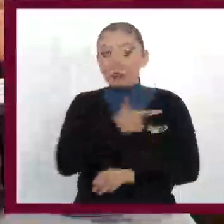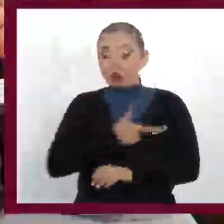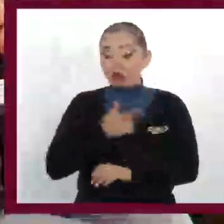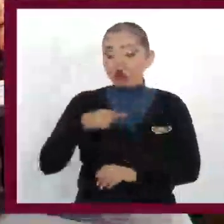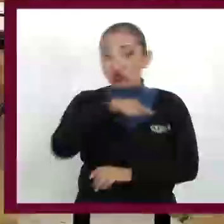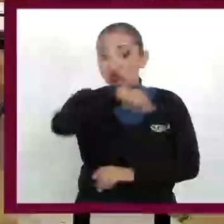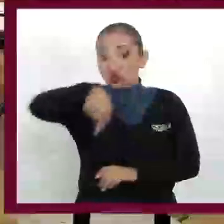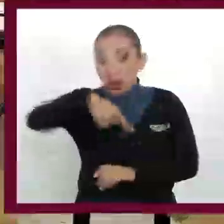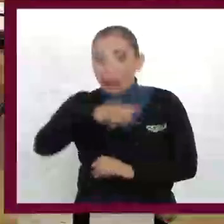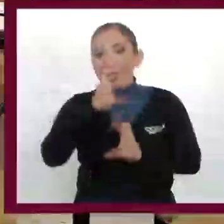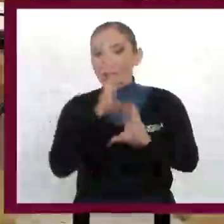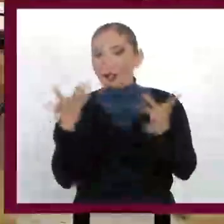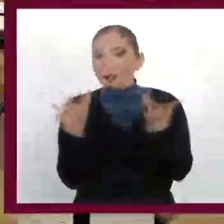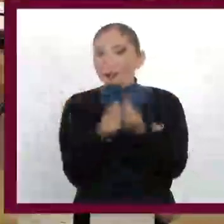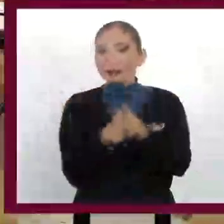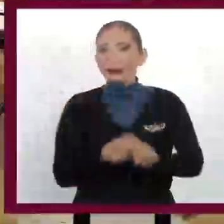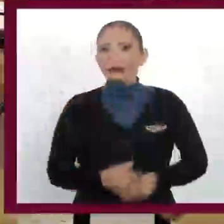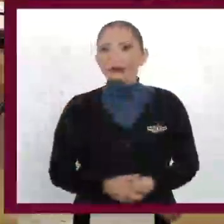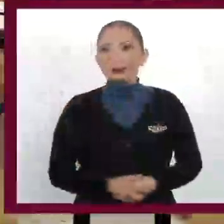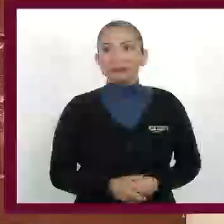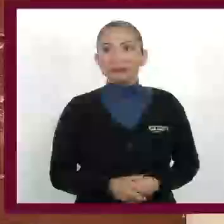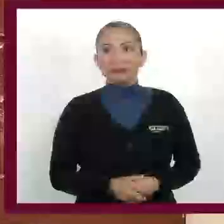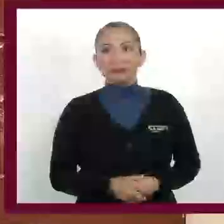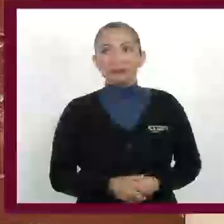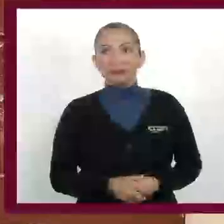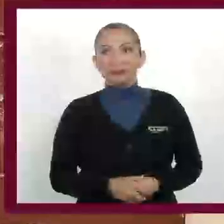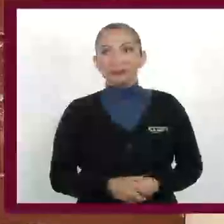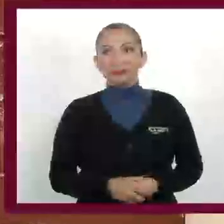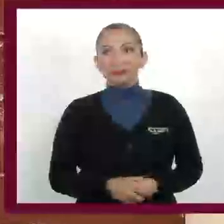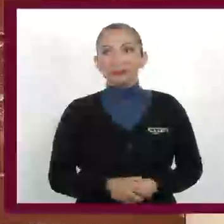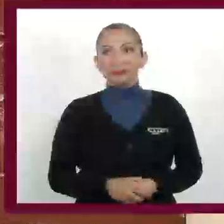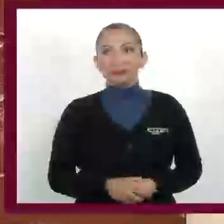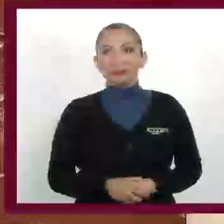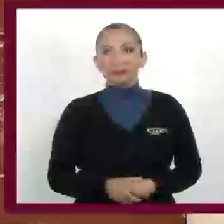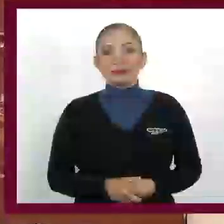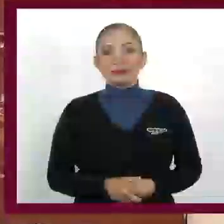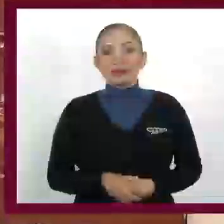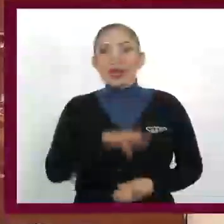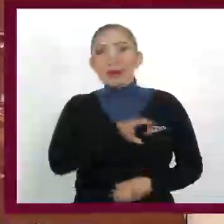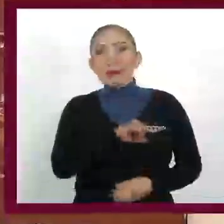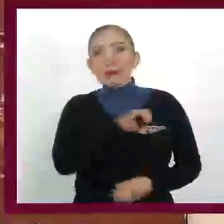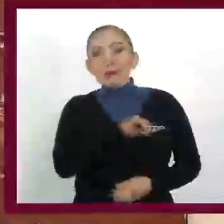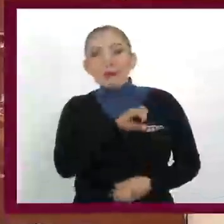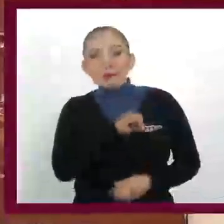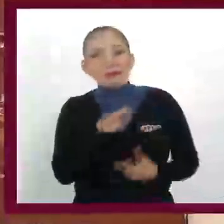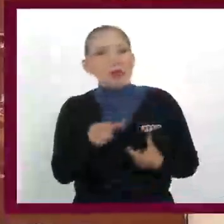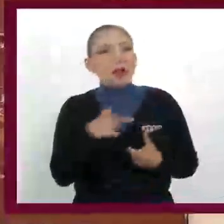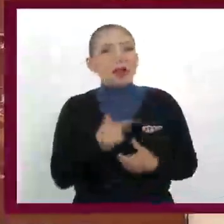más les guste y canten. Que tu persona favorita.